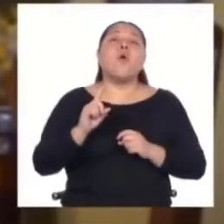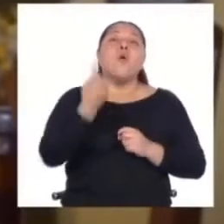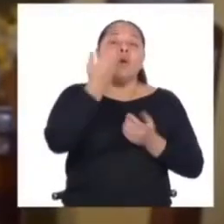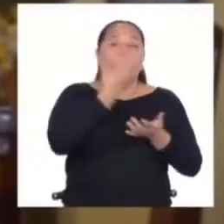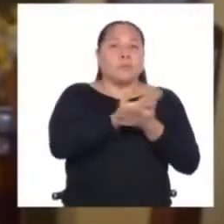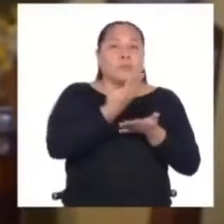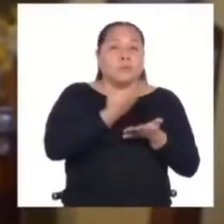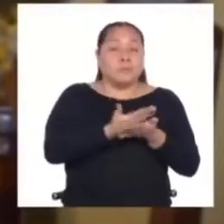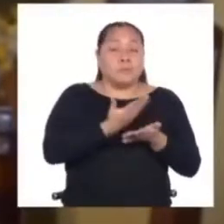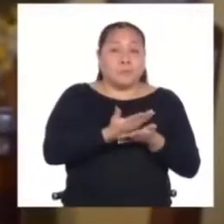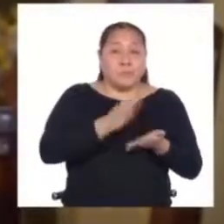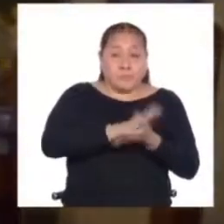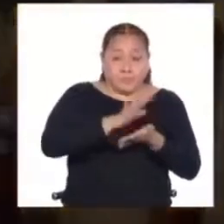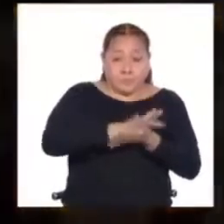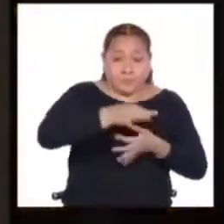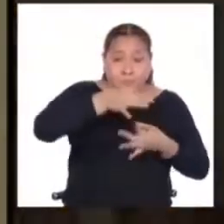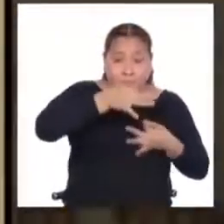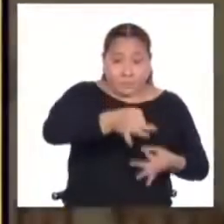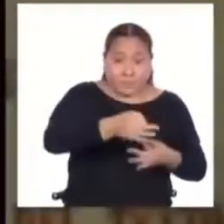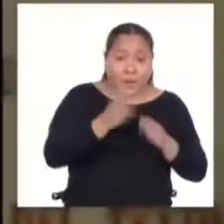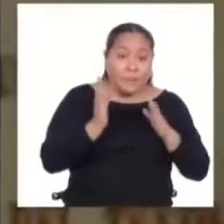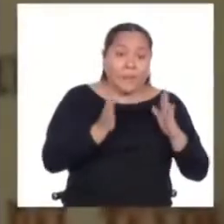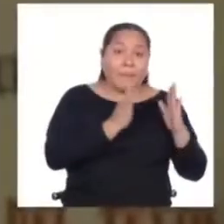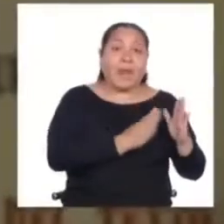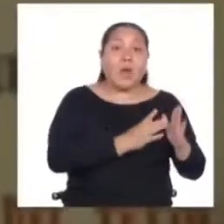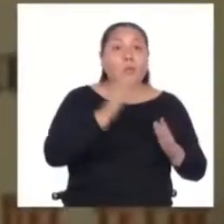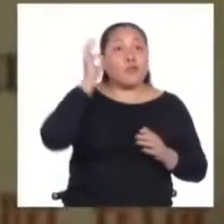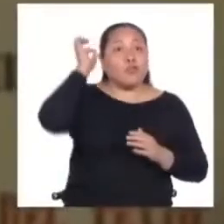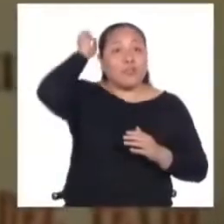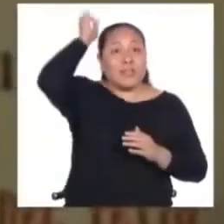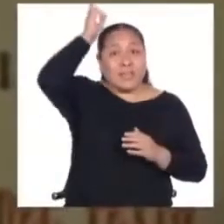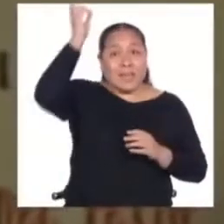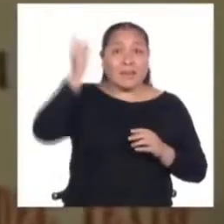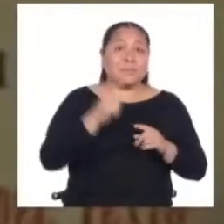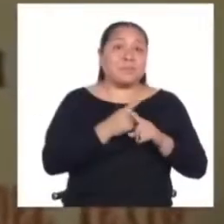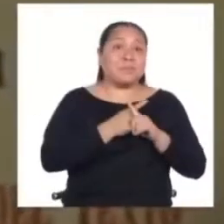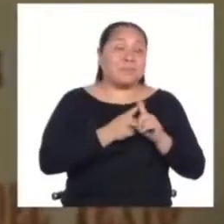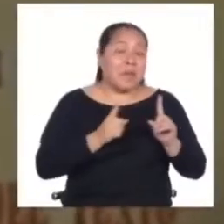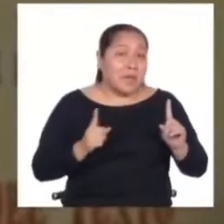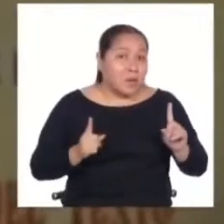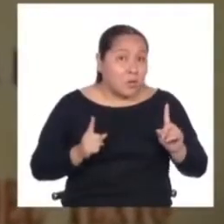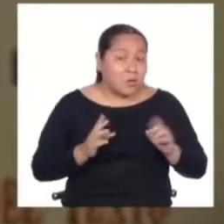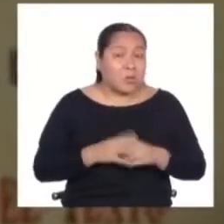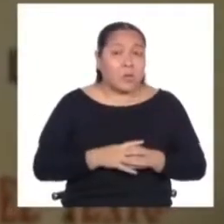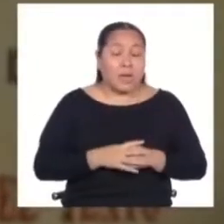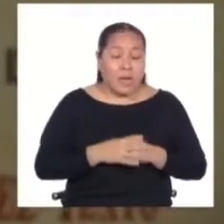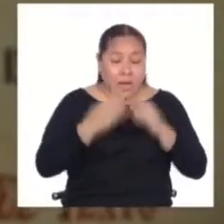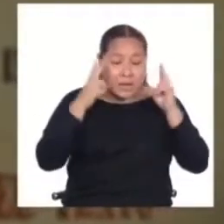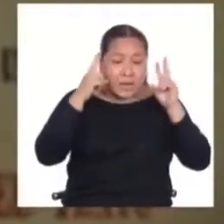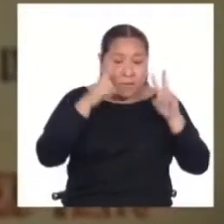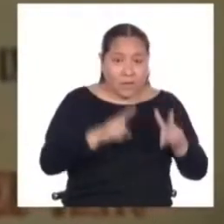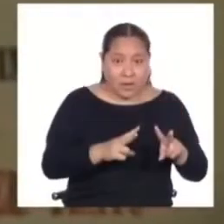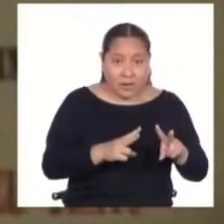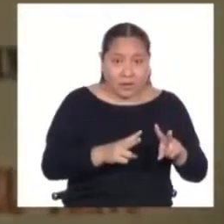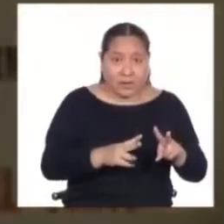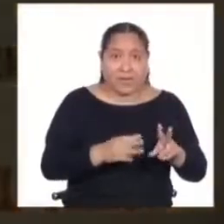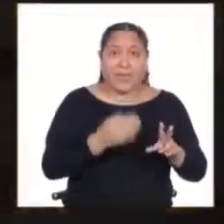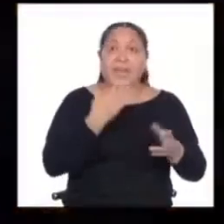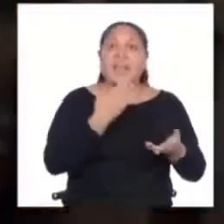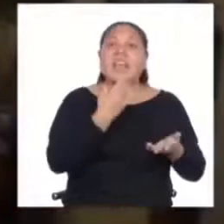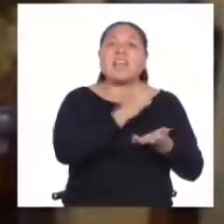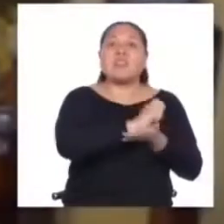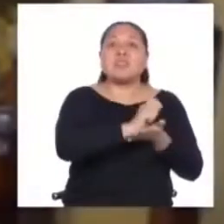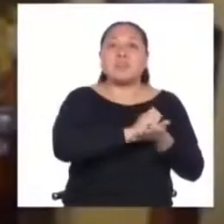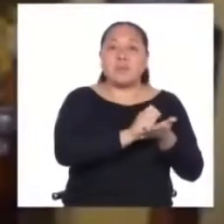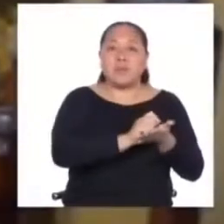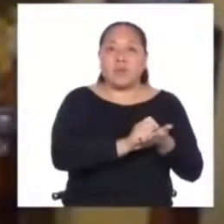ahora conocemos, elaborado por un inca. Pero también hay que ser claro señalando que está elaborado por